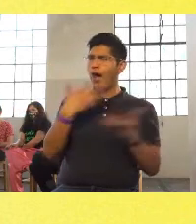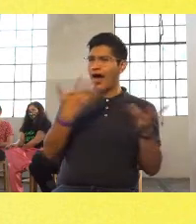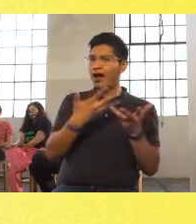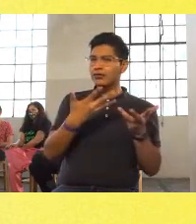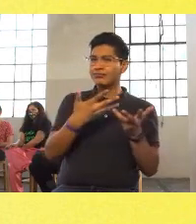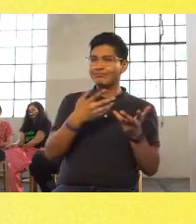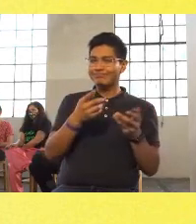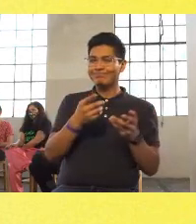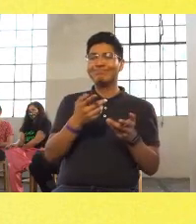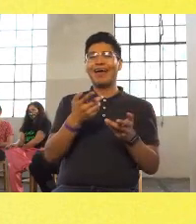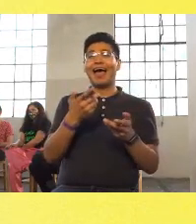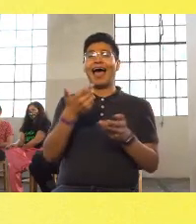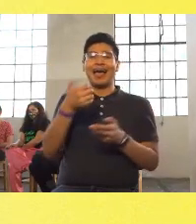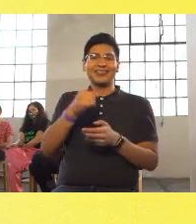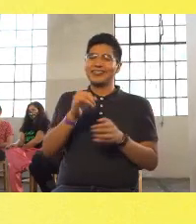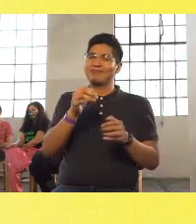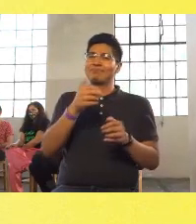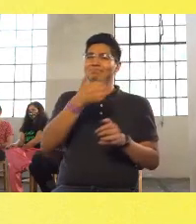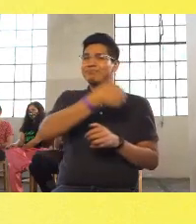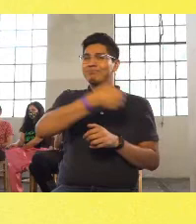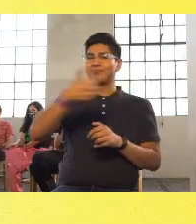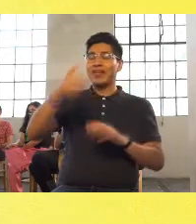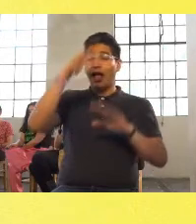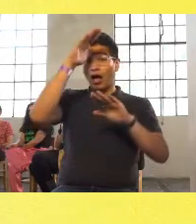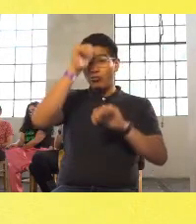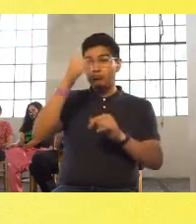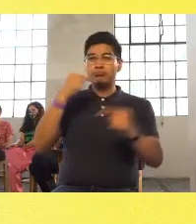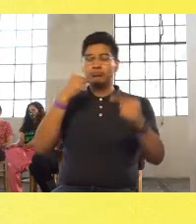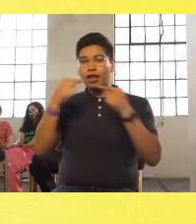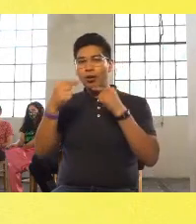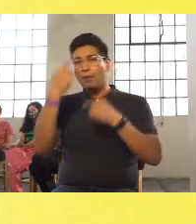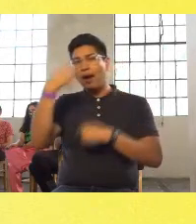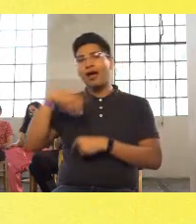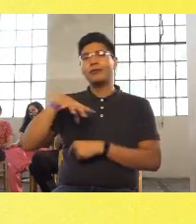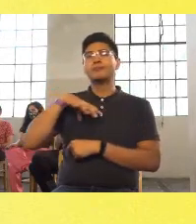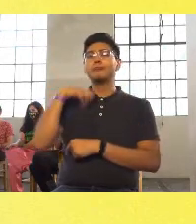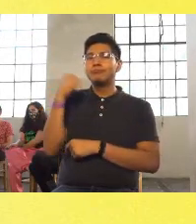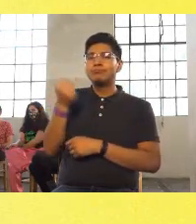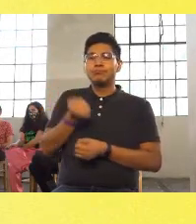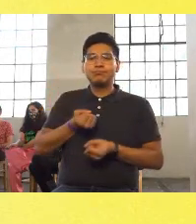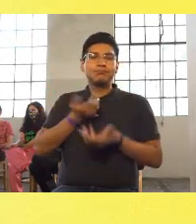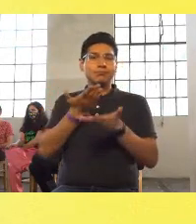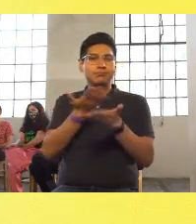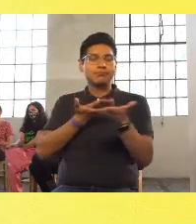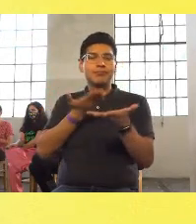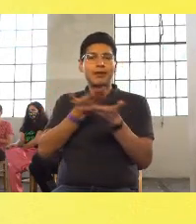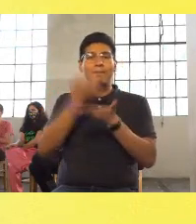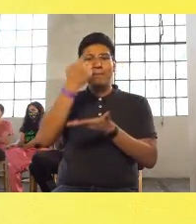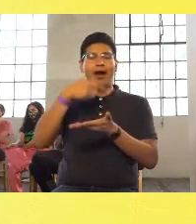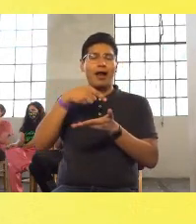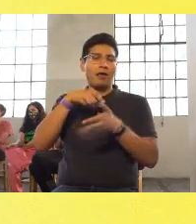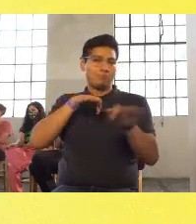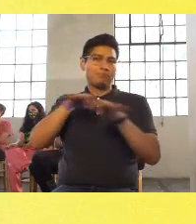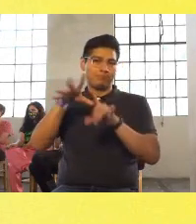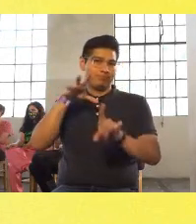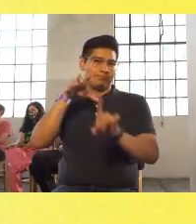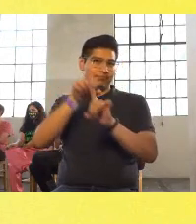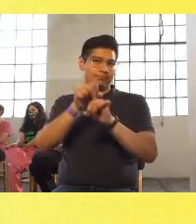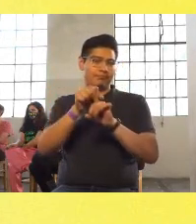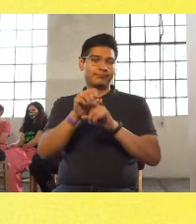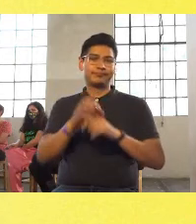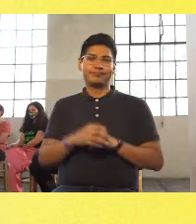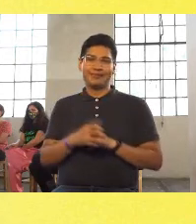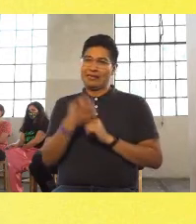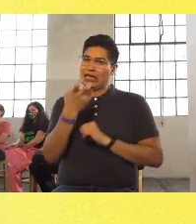¿no? Entonces, hemos aprendido a canalizar como el recurso energético que podemos poner cada una de nosotras, ¿no? Entonces,